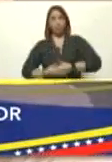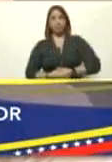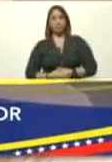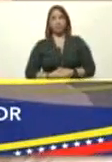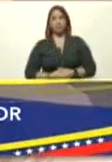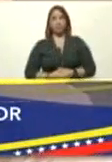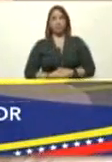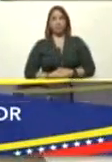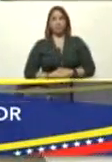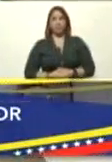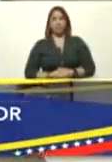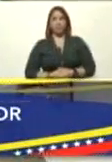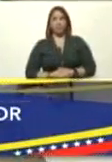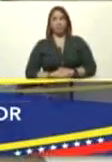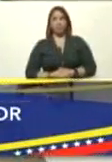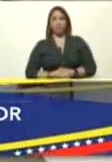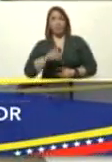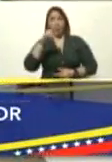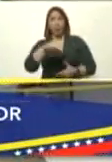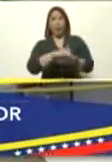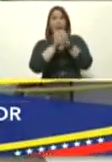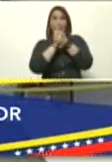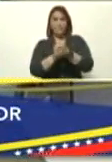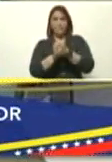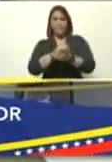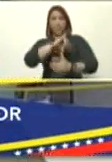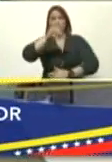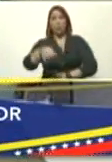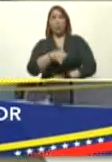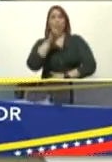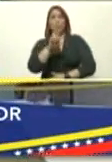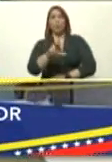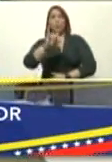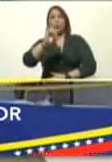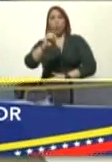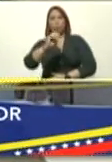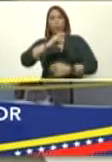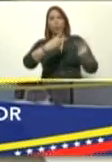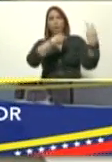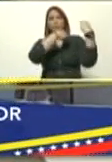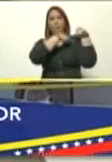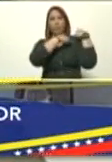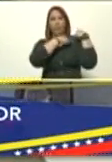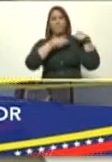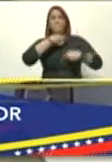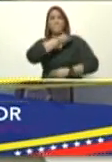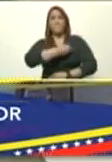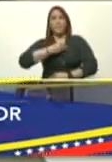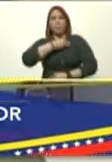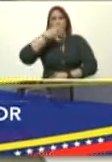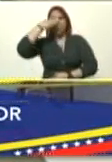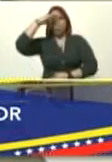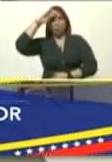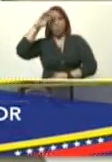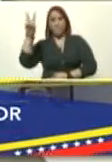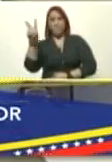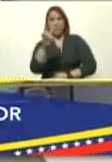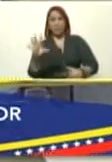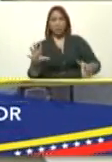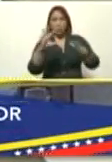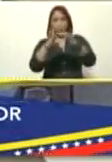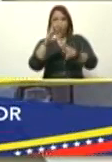Educación. Está el compañero Julito, jefe de la misión cubana en Venezuela. Está